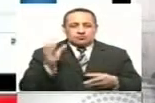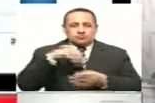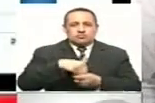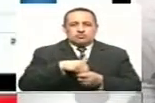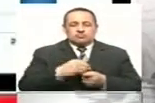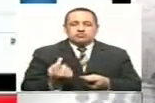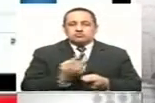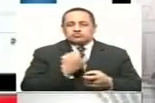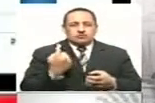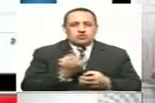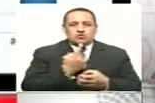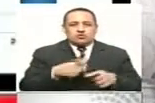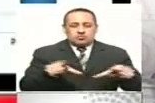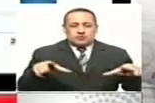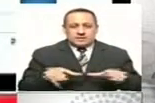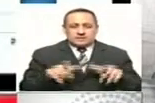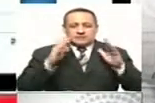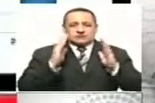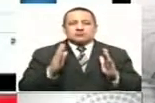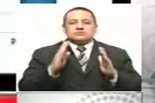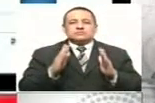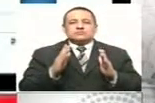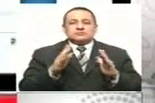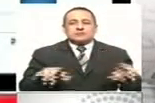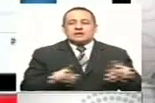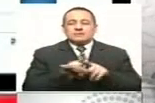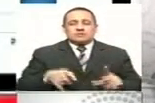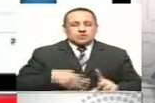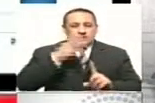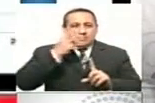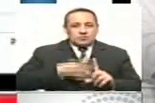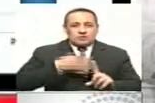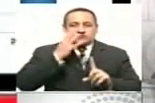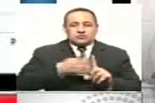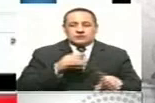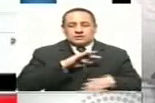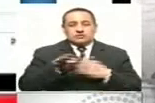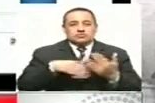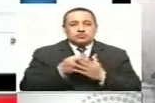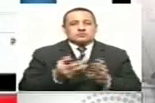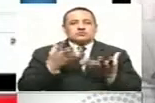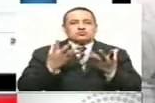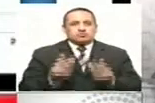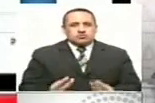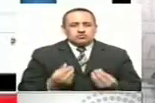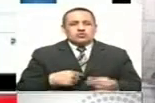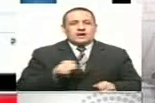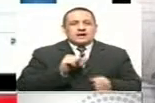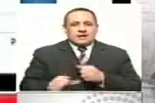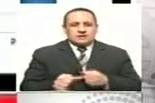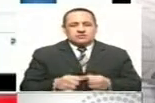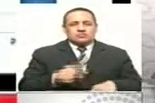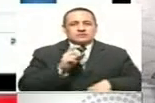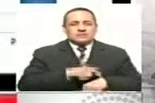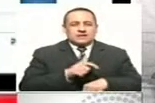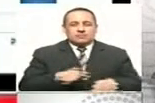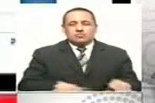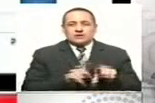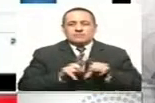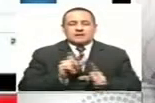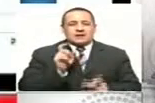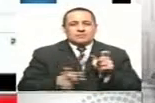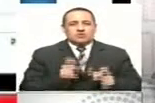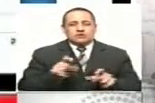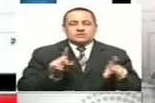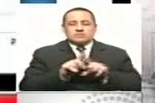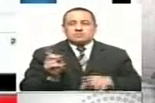en un solo centro de atención. Se ha hecho toda una evaluación y esto reduce mucho los costos, no solamente para el ciudadano,